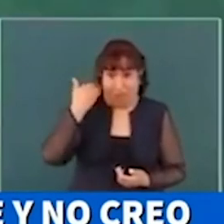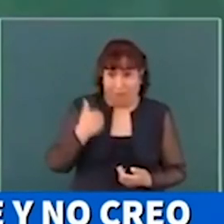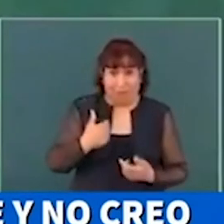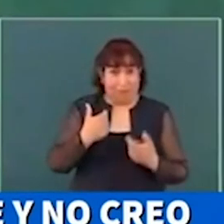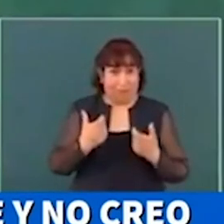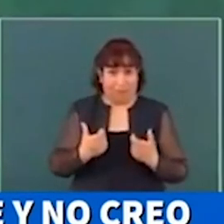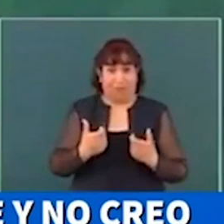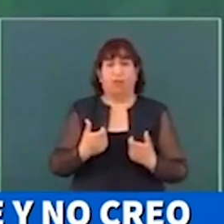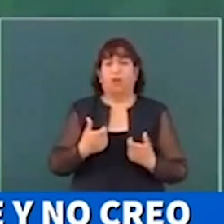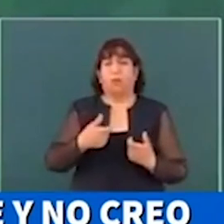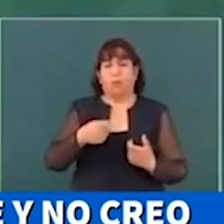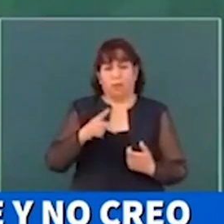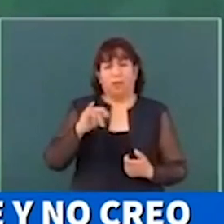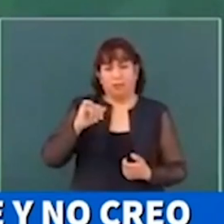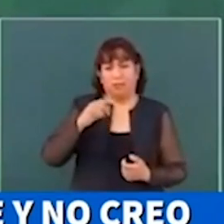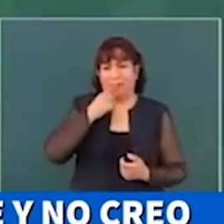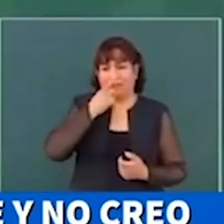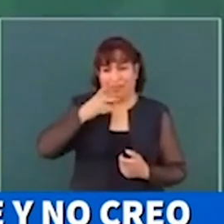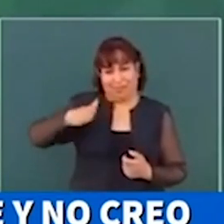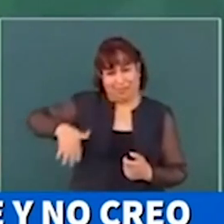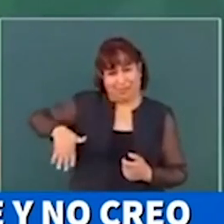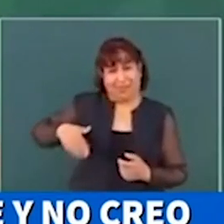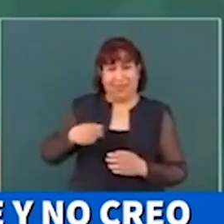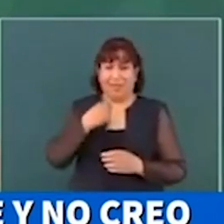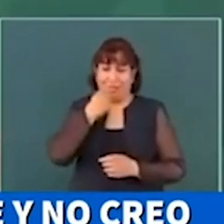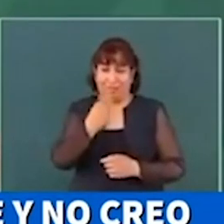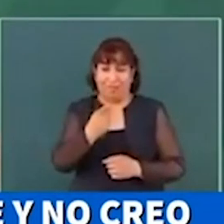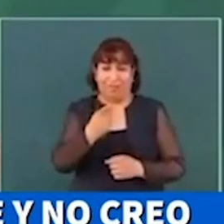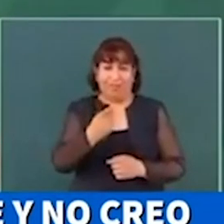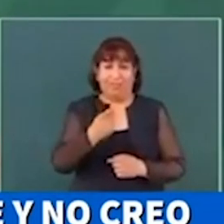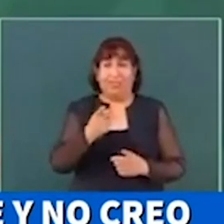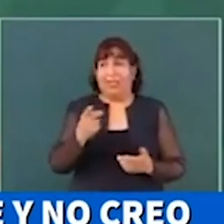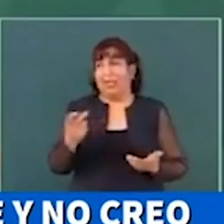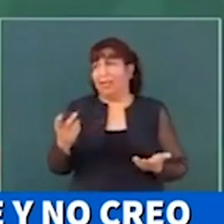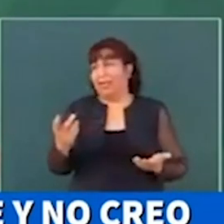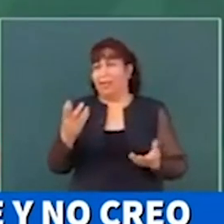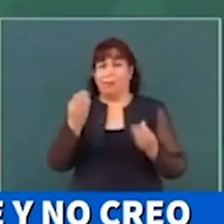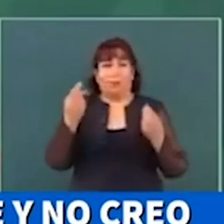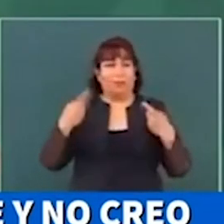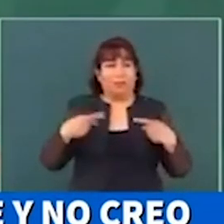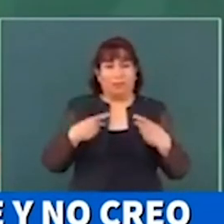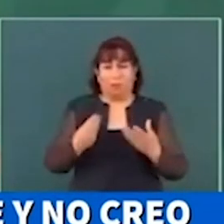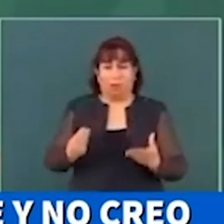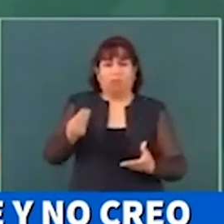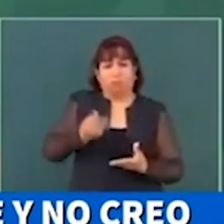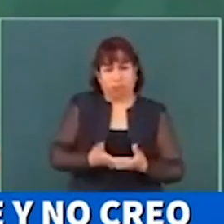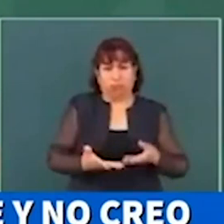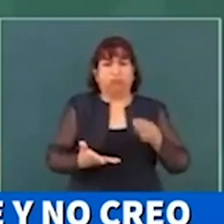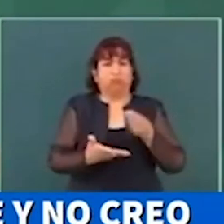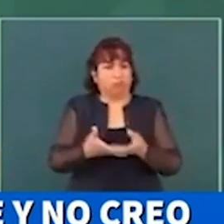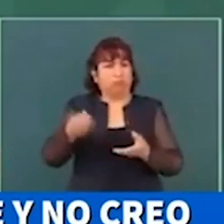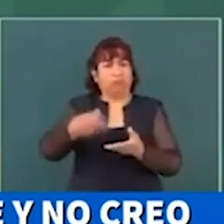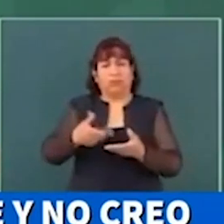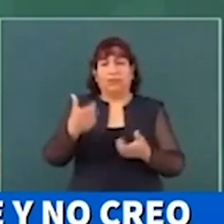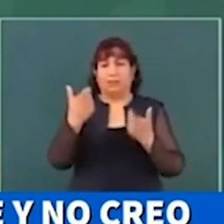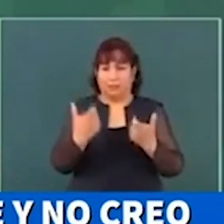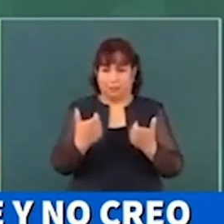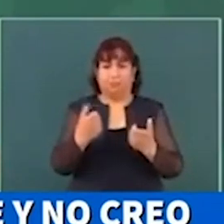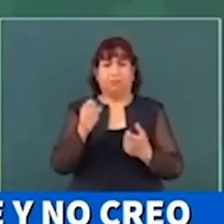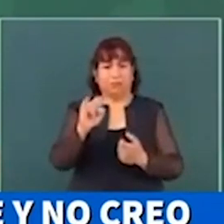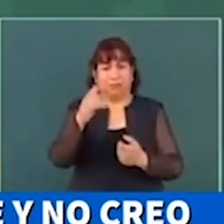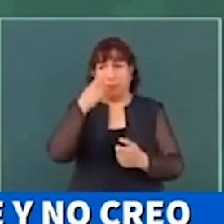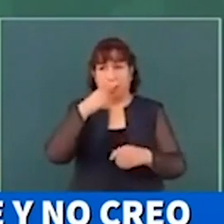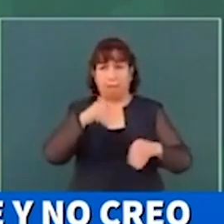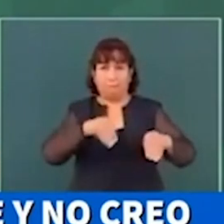sí, como ya lo dije, de que mucha gente aportaba recursos para